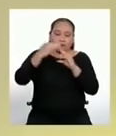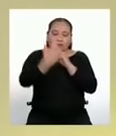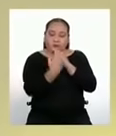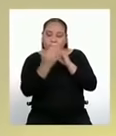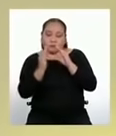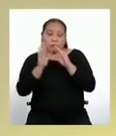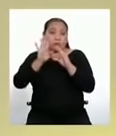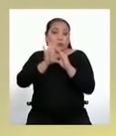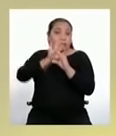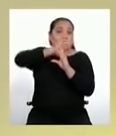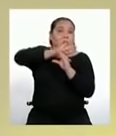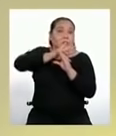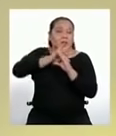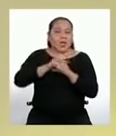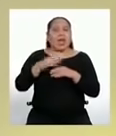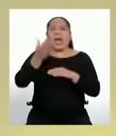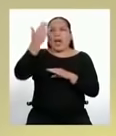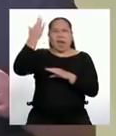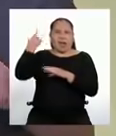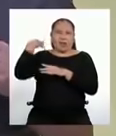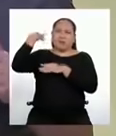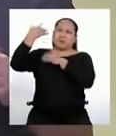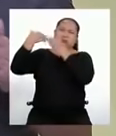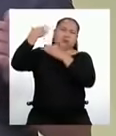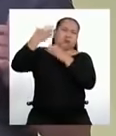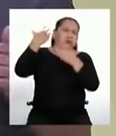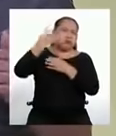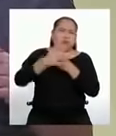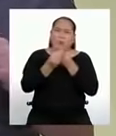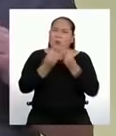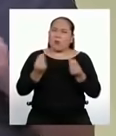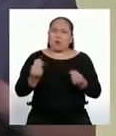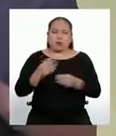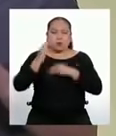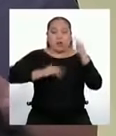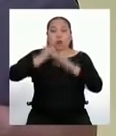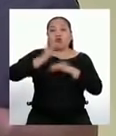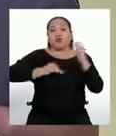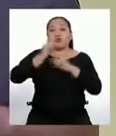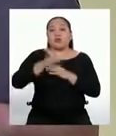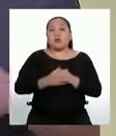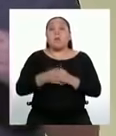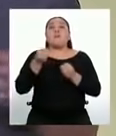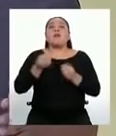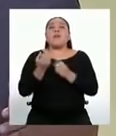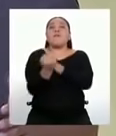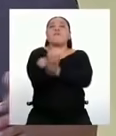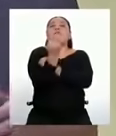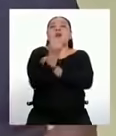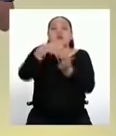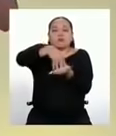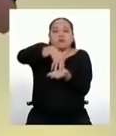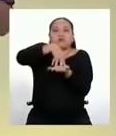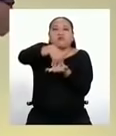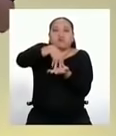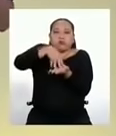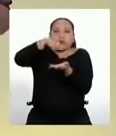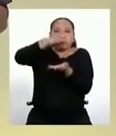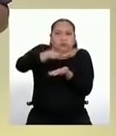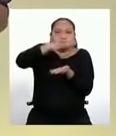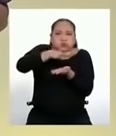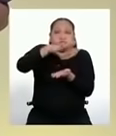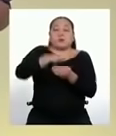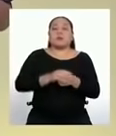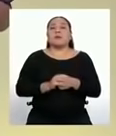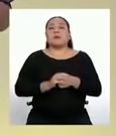en la arquitectura desde hace mucho tiempo, ya que es una figura que proporciona gran resistencia y estabilidad. Las formas